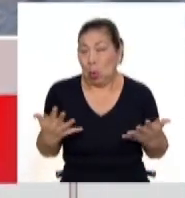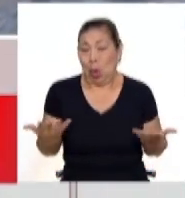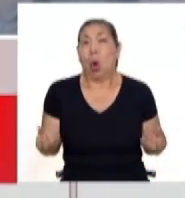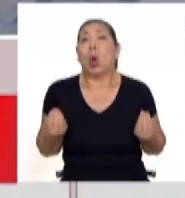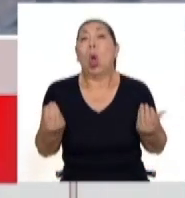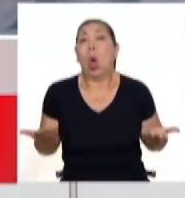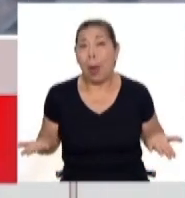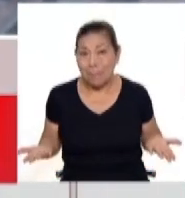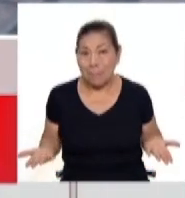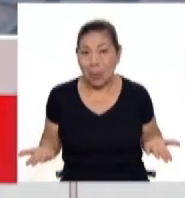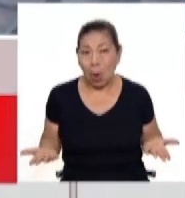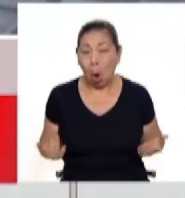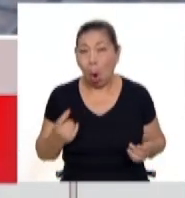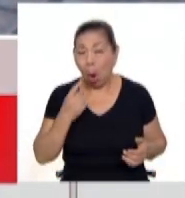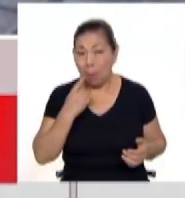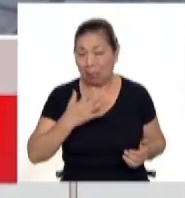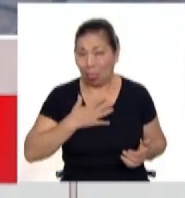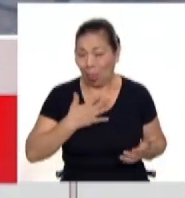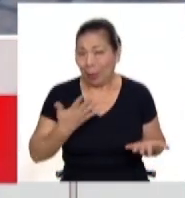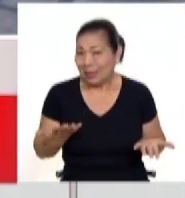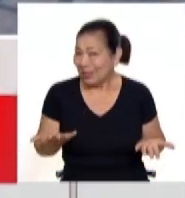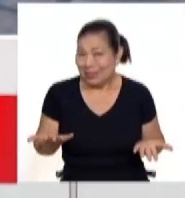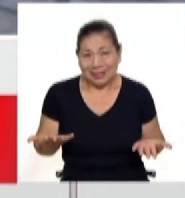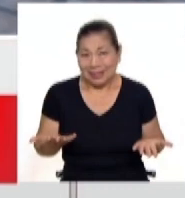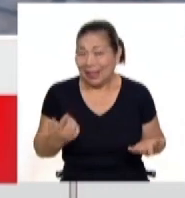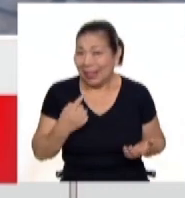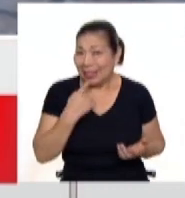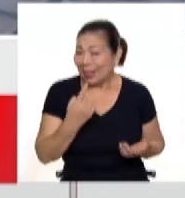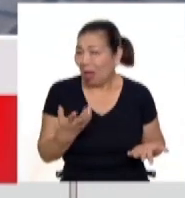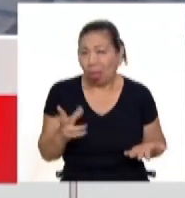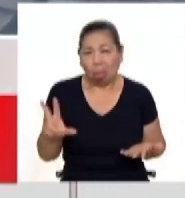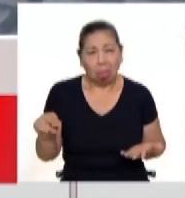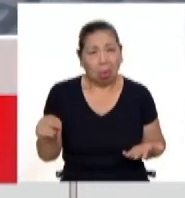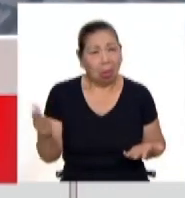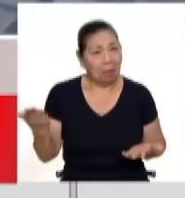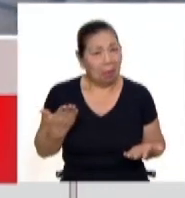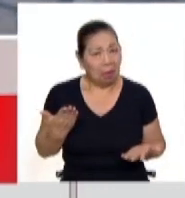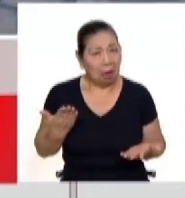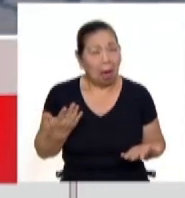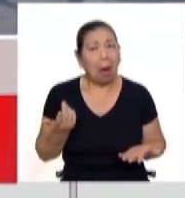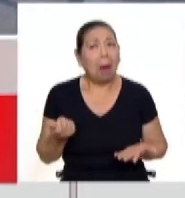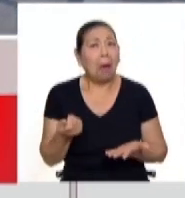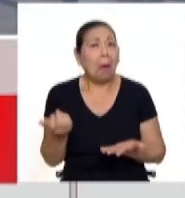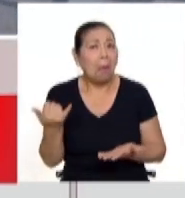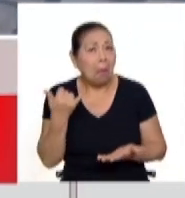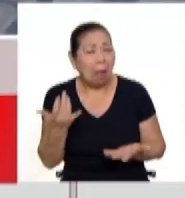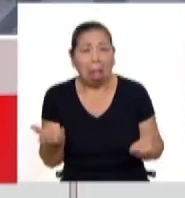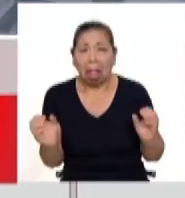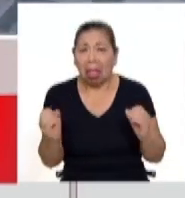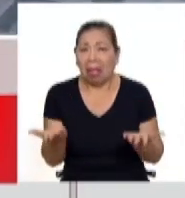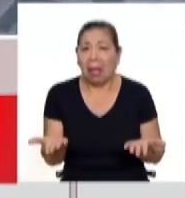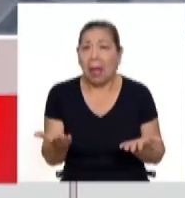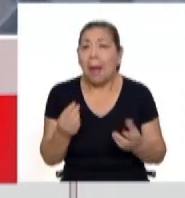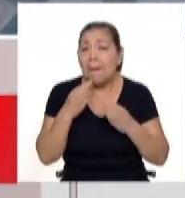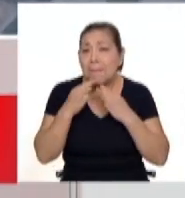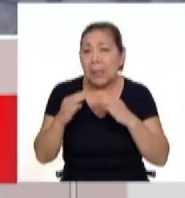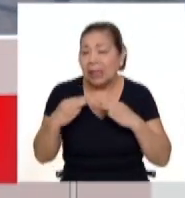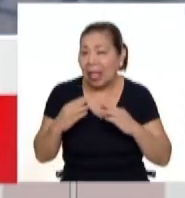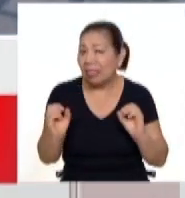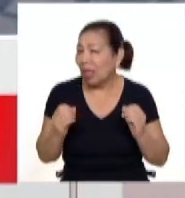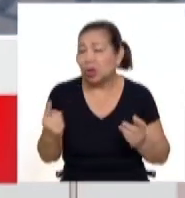asombro en el empresario en particular, ya que reiteramos, él no ha recibido algún tipo de amenazas, no ha recibido algún tipo de